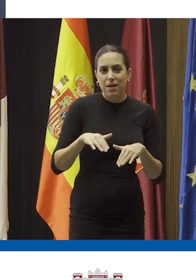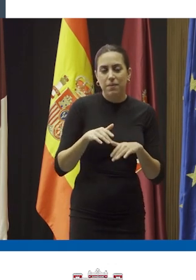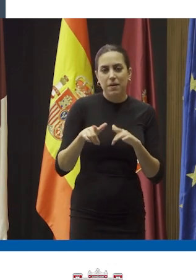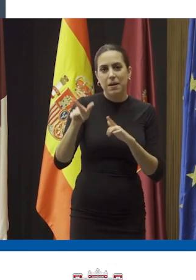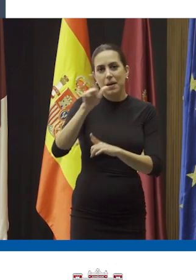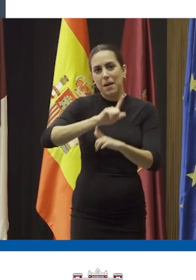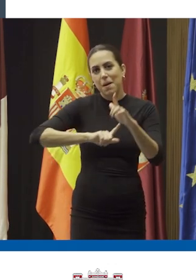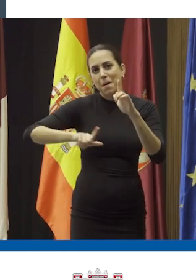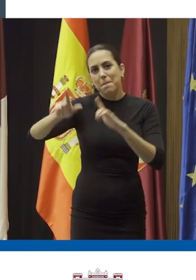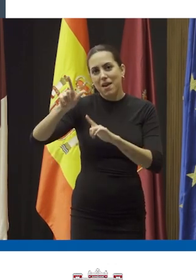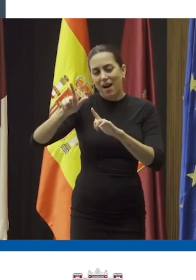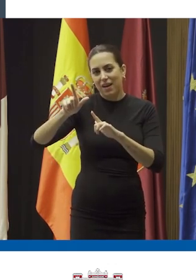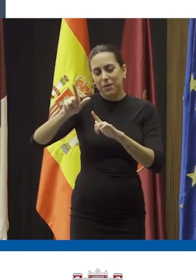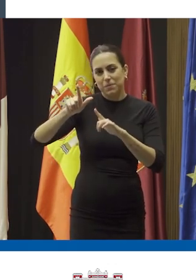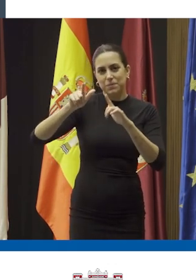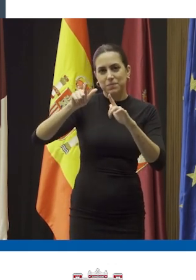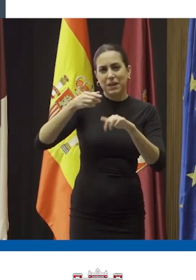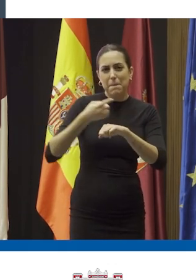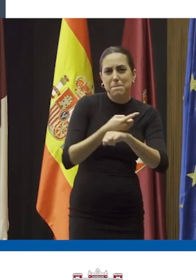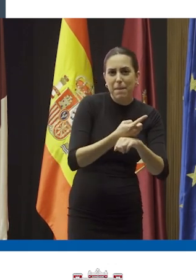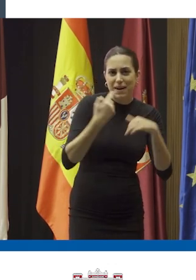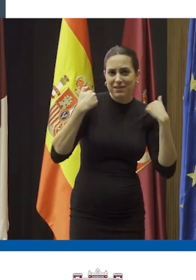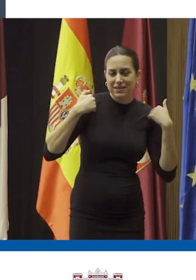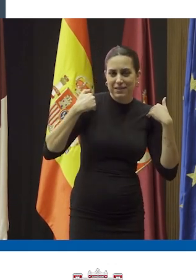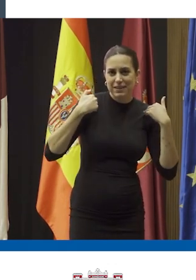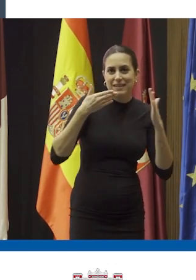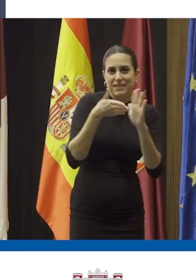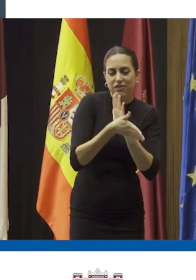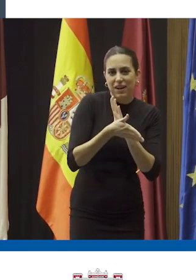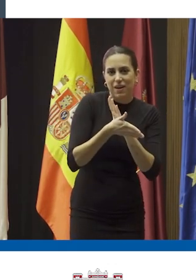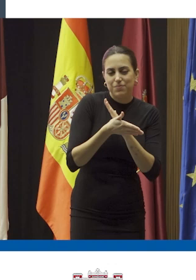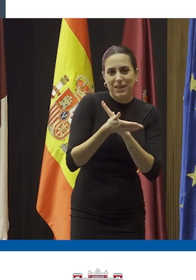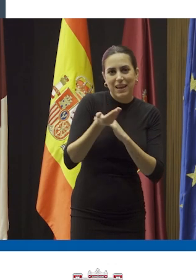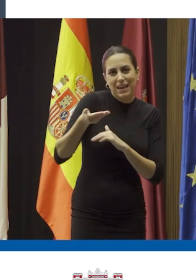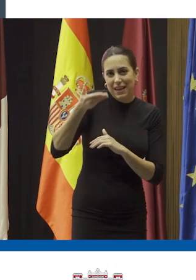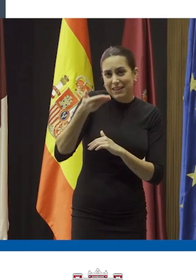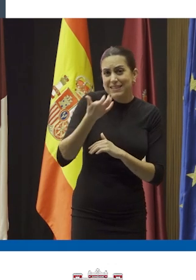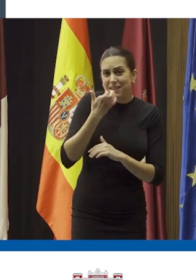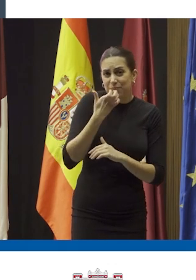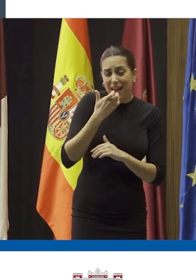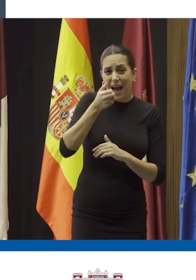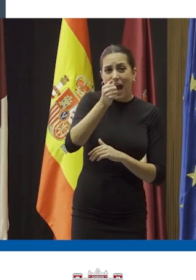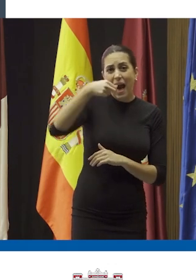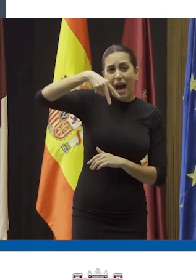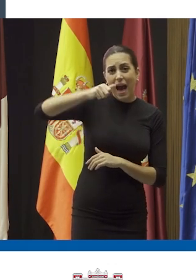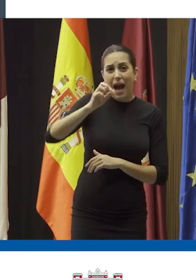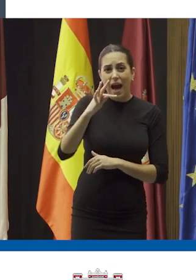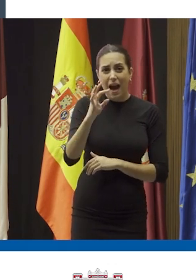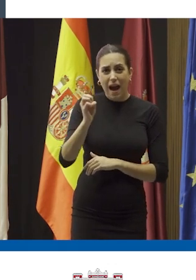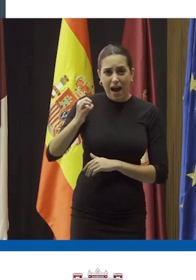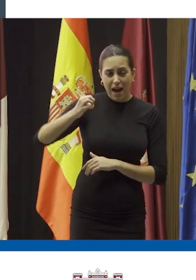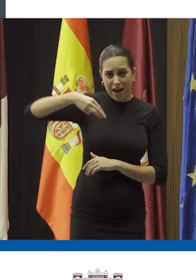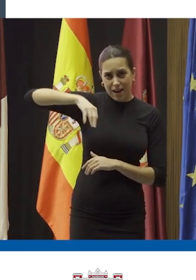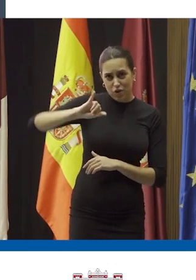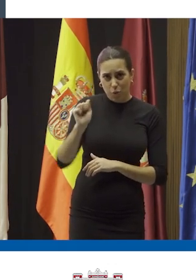viaje, de camino del cirujano es el conocimiento de la anatomía. Sin conocimiento de la anatomía, el cirujano está perdido por cualquier